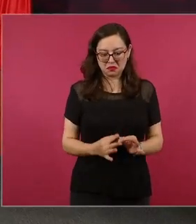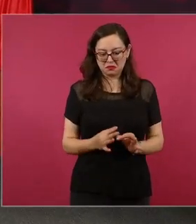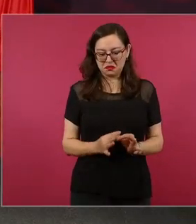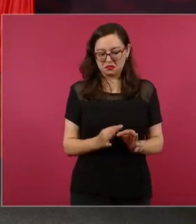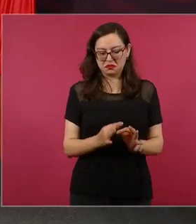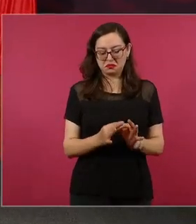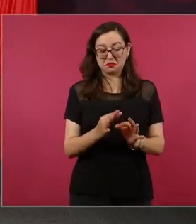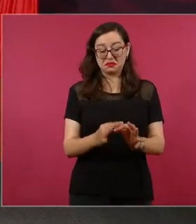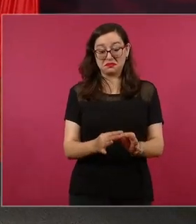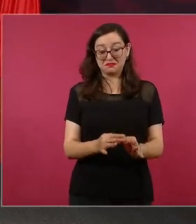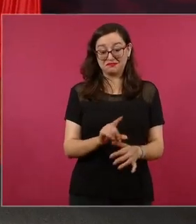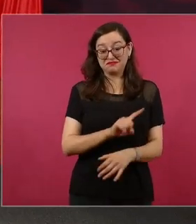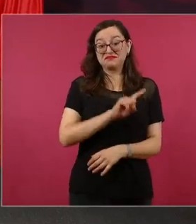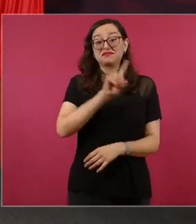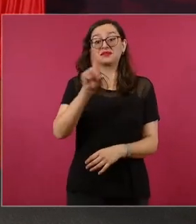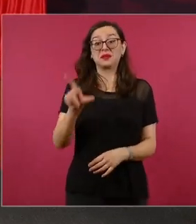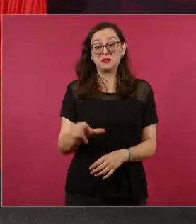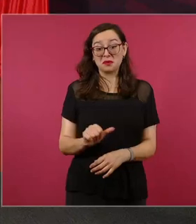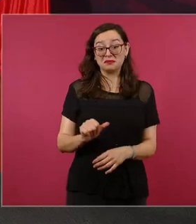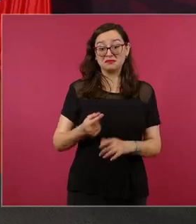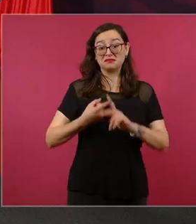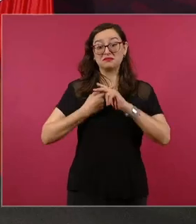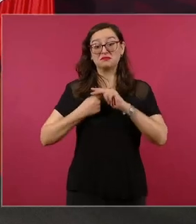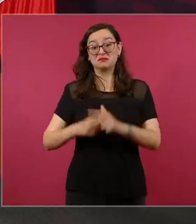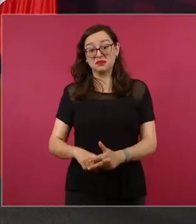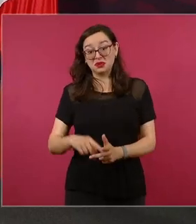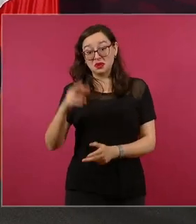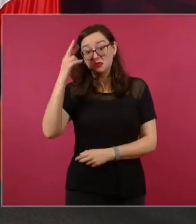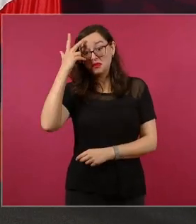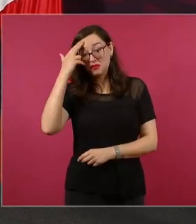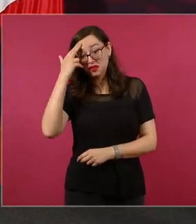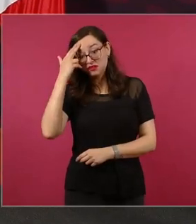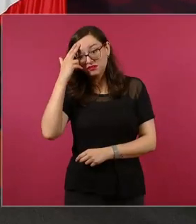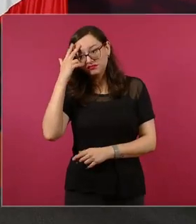el Poder Judicial se sometió